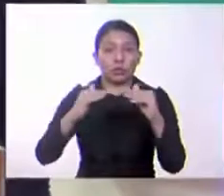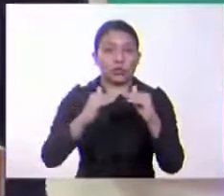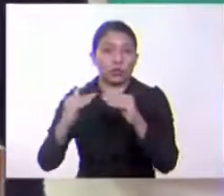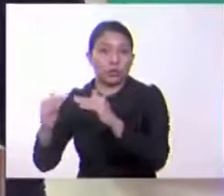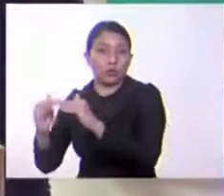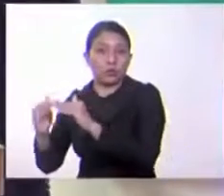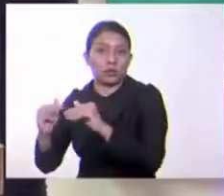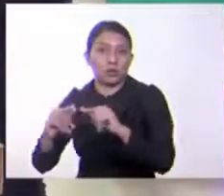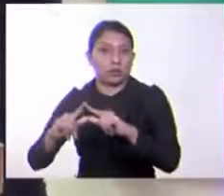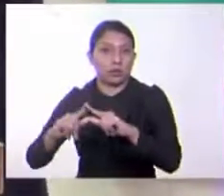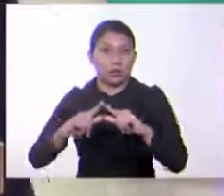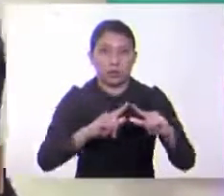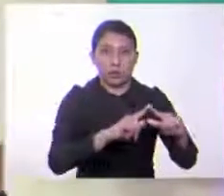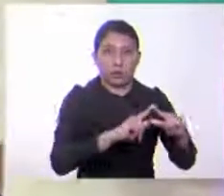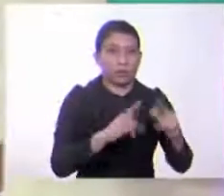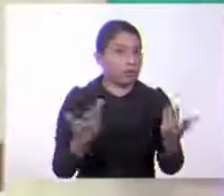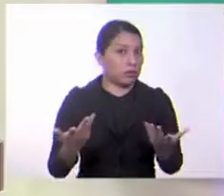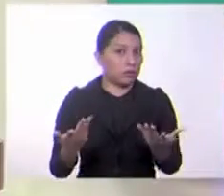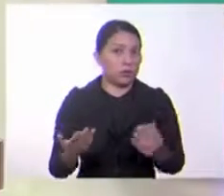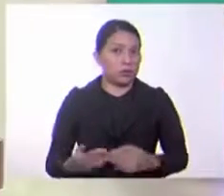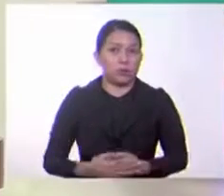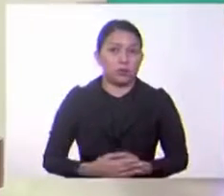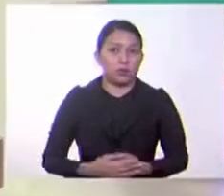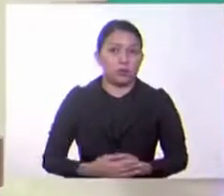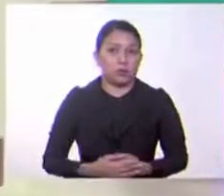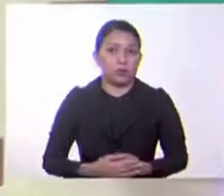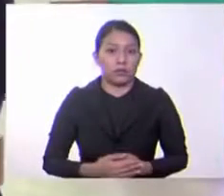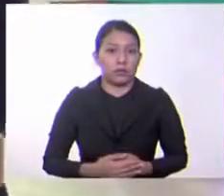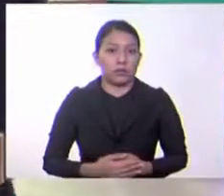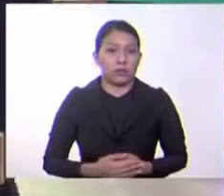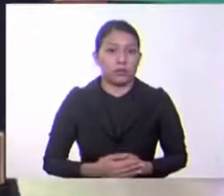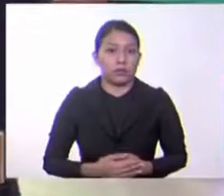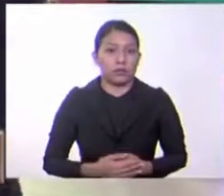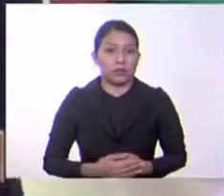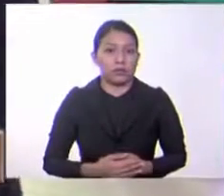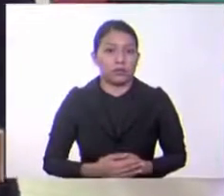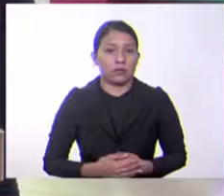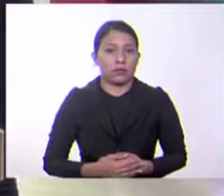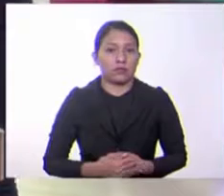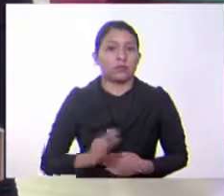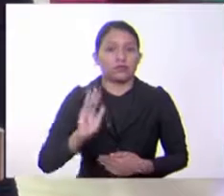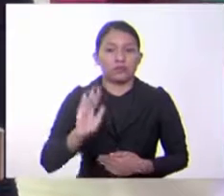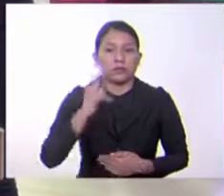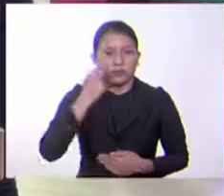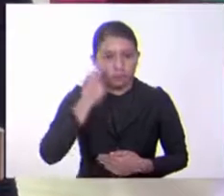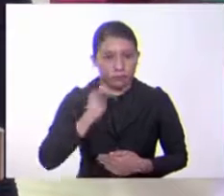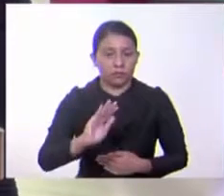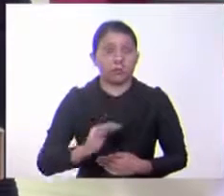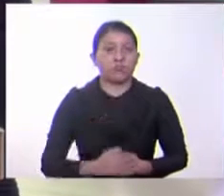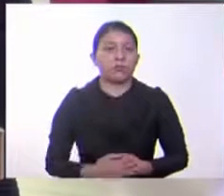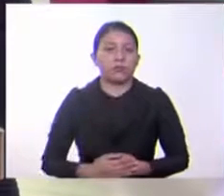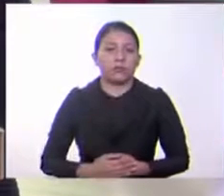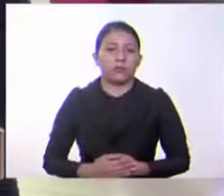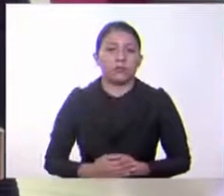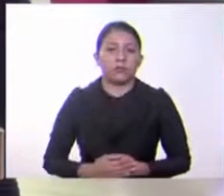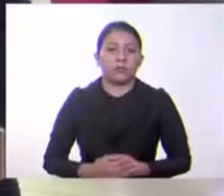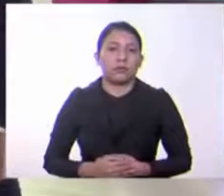¿Sí? O sea que yo tengo que asumir que esto es cierto. Exacto. Así que pasemos a nuestra